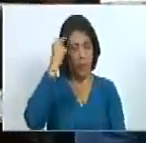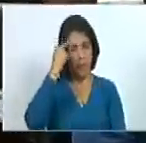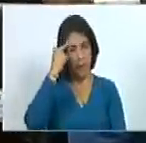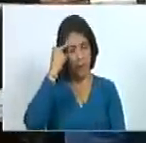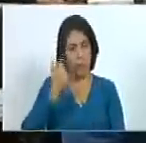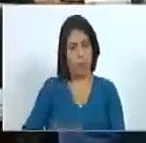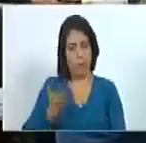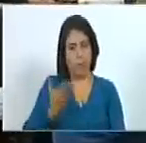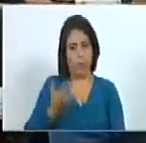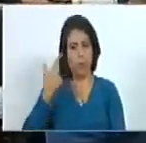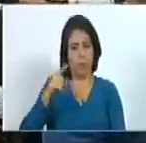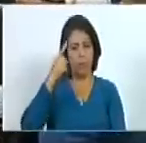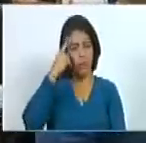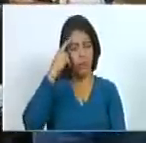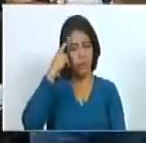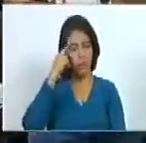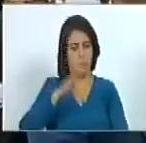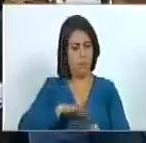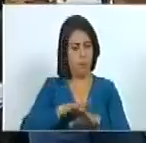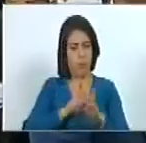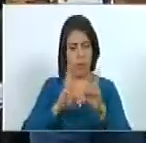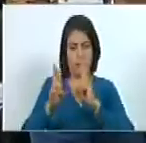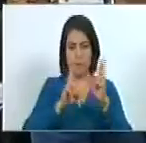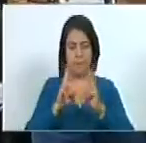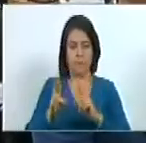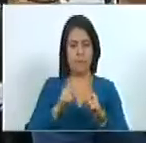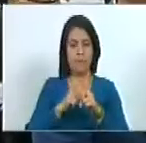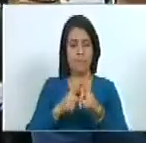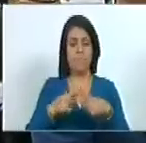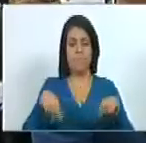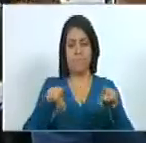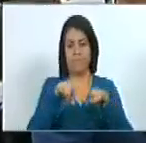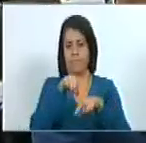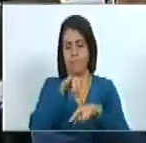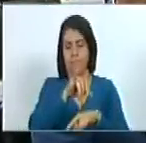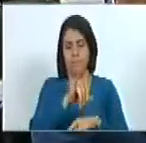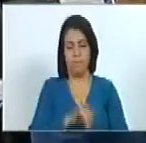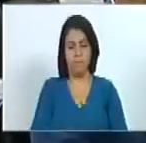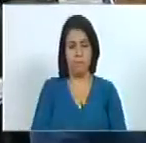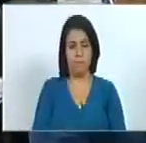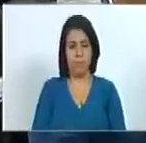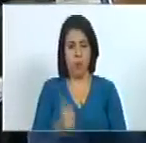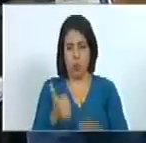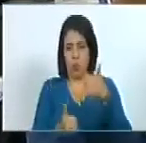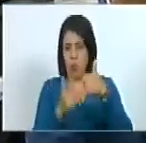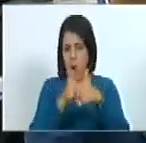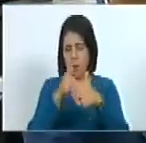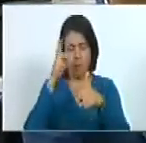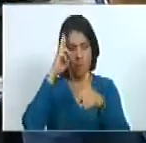importante tener con relación a lo allí ocurrido. Entre ellas,